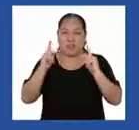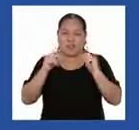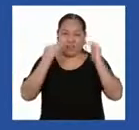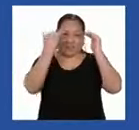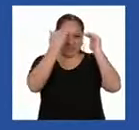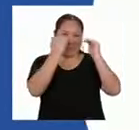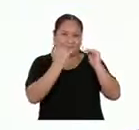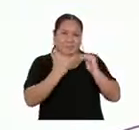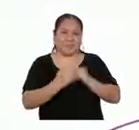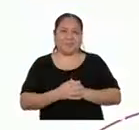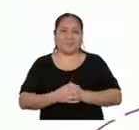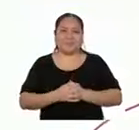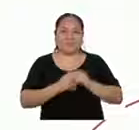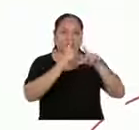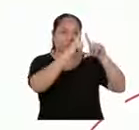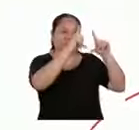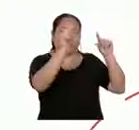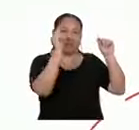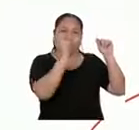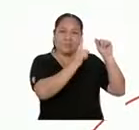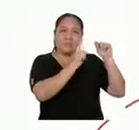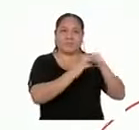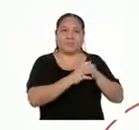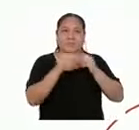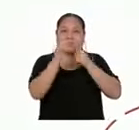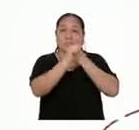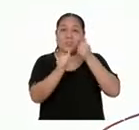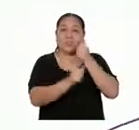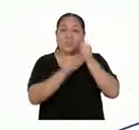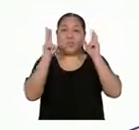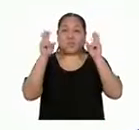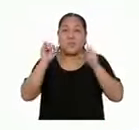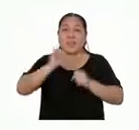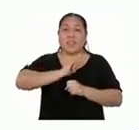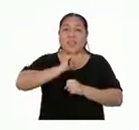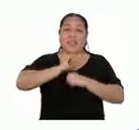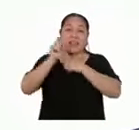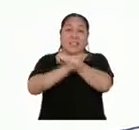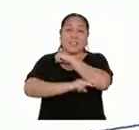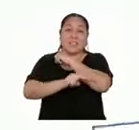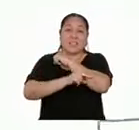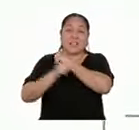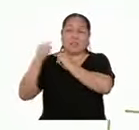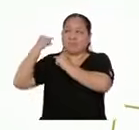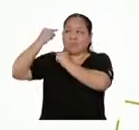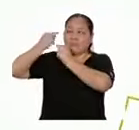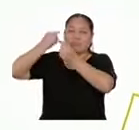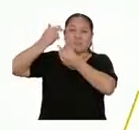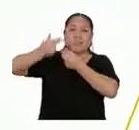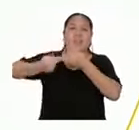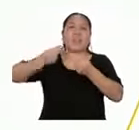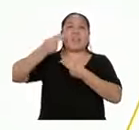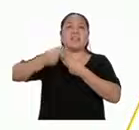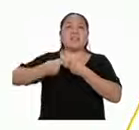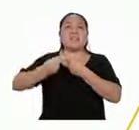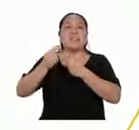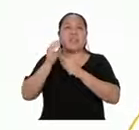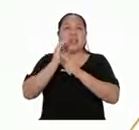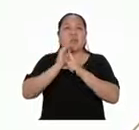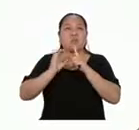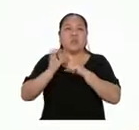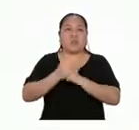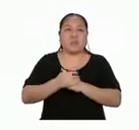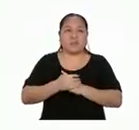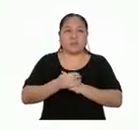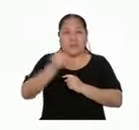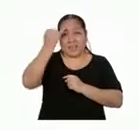ahí vamos. Párrafo 1. Subtema, identidad nacional y herencia cultural. Idea principal.